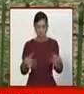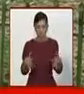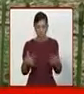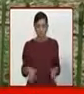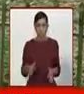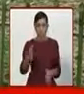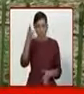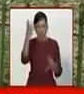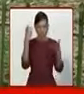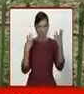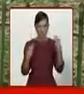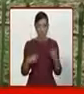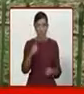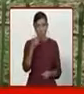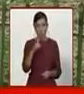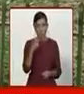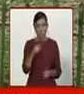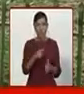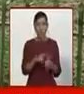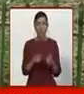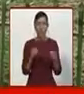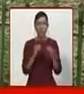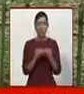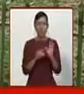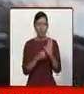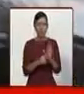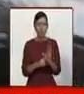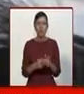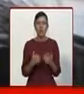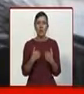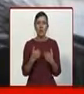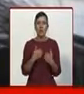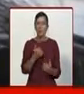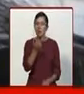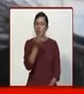cabello de la muchacha, empezaban a mostrar césped.